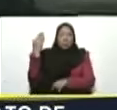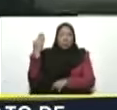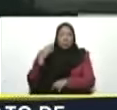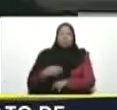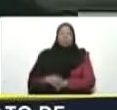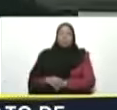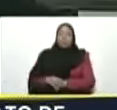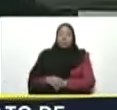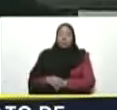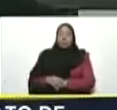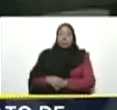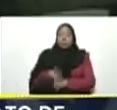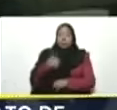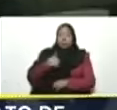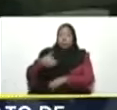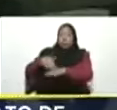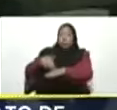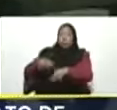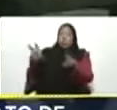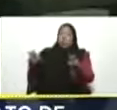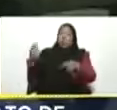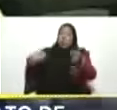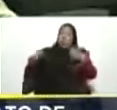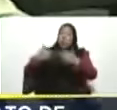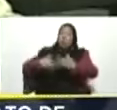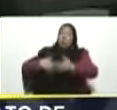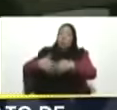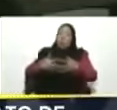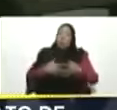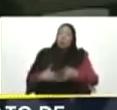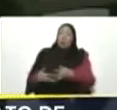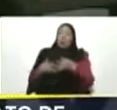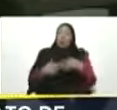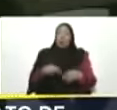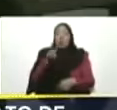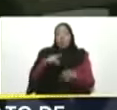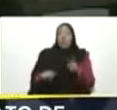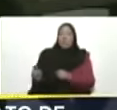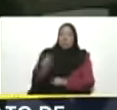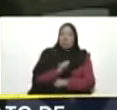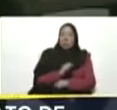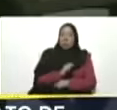Yo le decía a unos inversionistas que llegaron de Estados Unidos hace 2 meses,